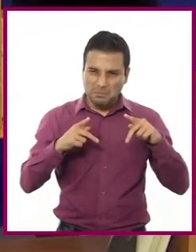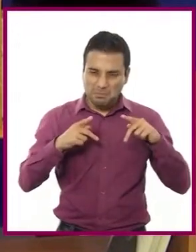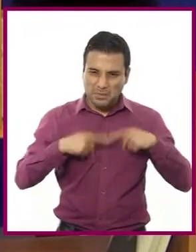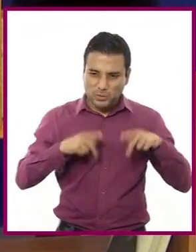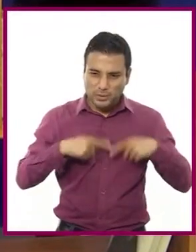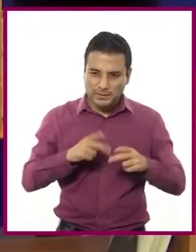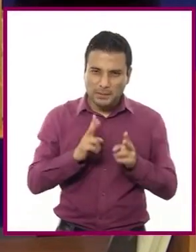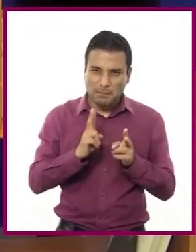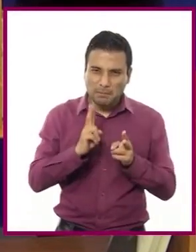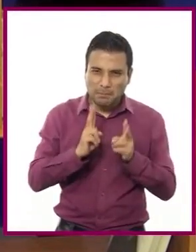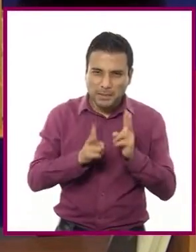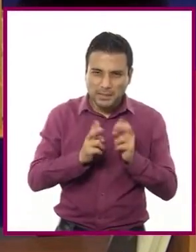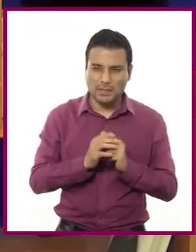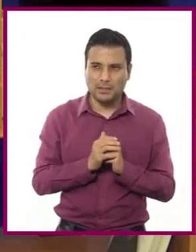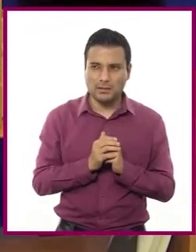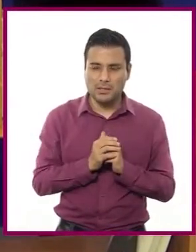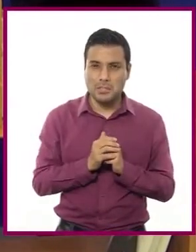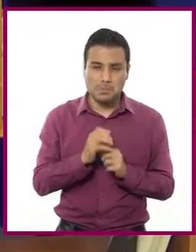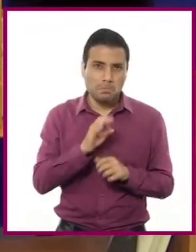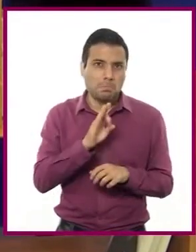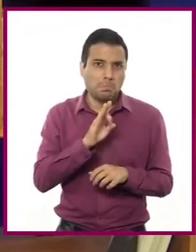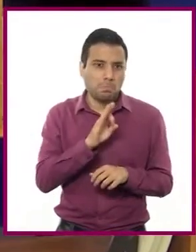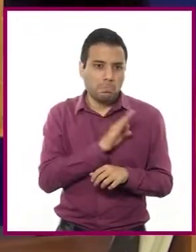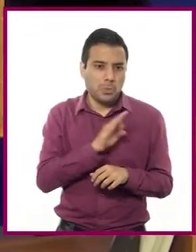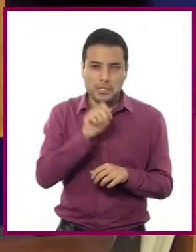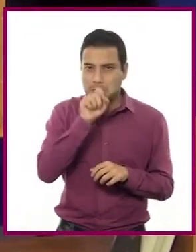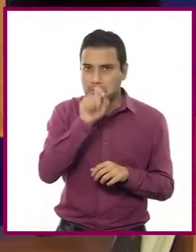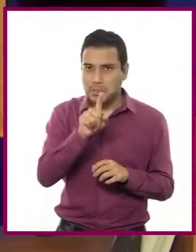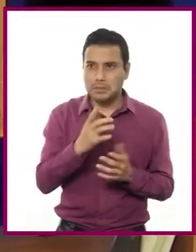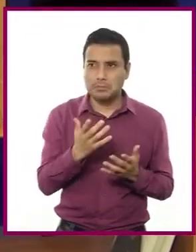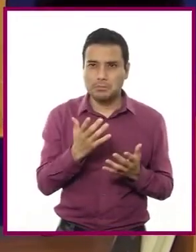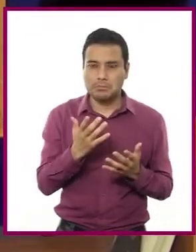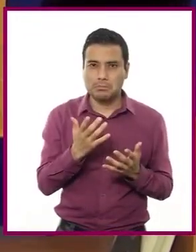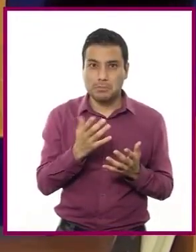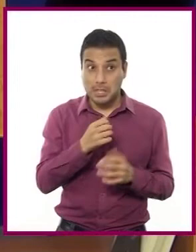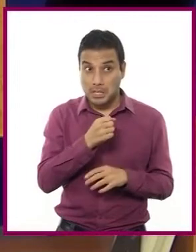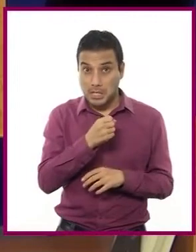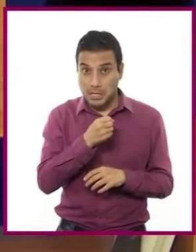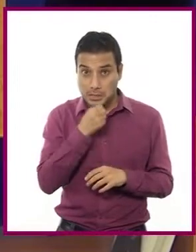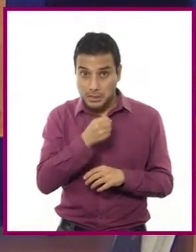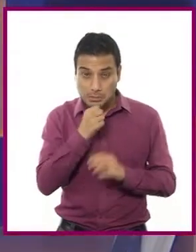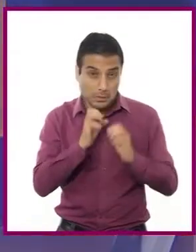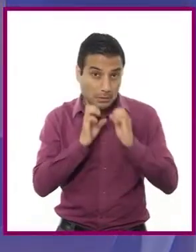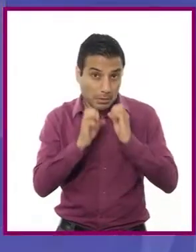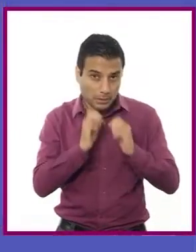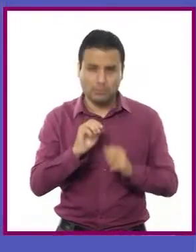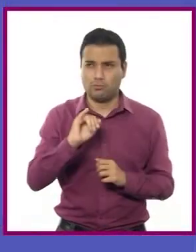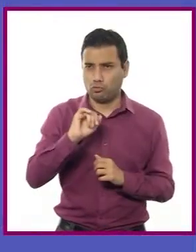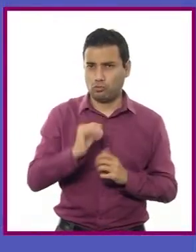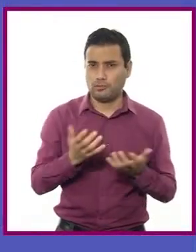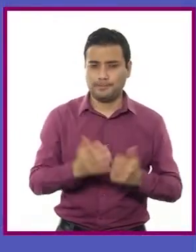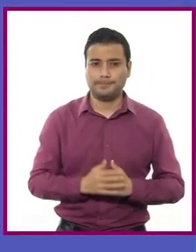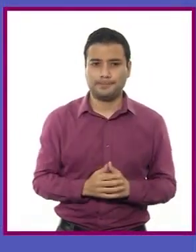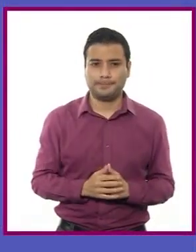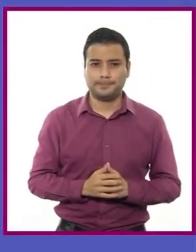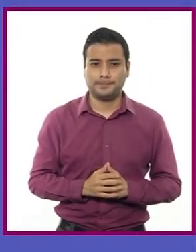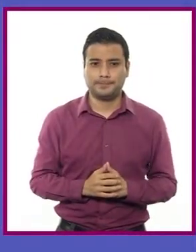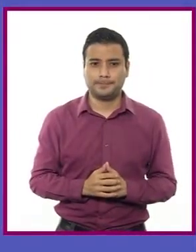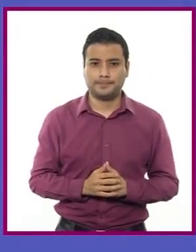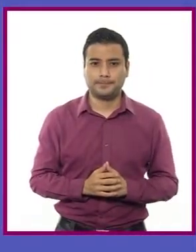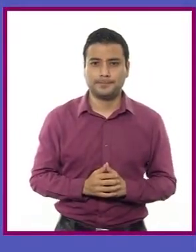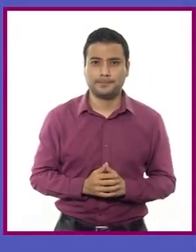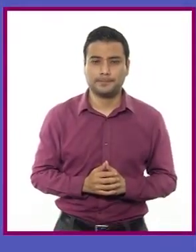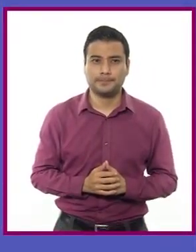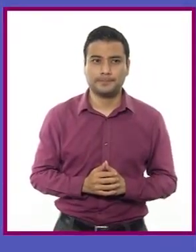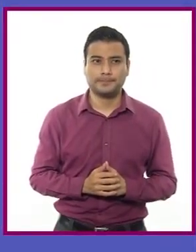nuestra localidad. ¿Cree que también podríamos recurrir a las entrevistas? Efectivamente, es otro